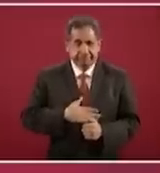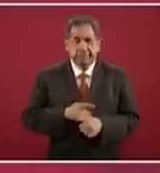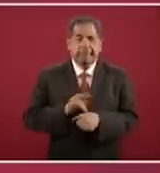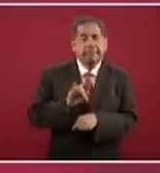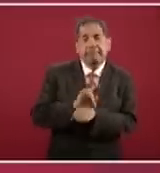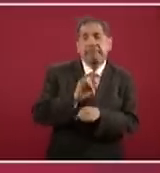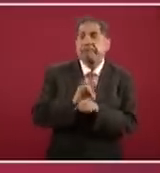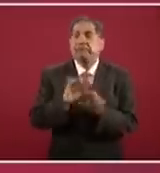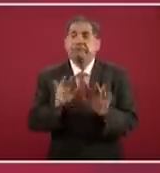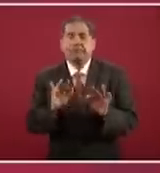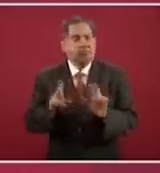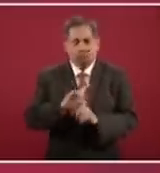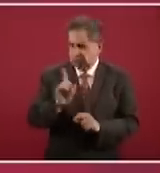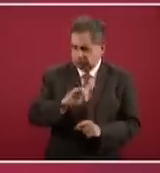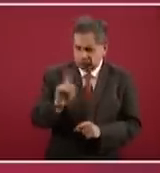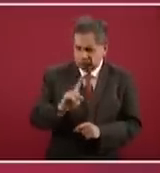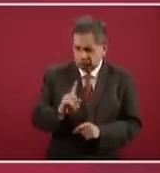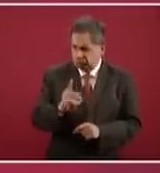simulaciones,